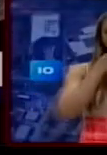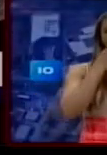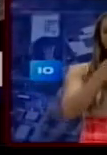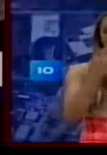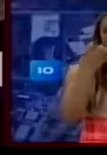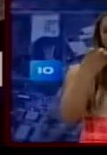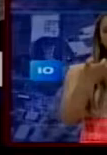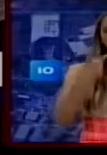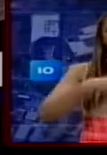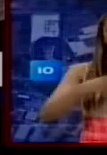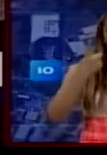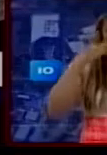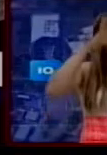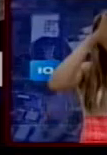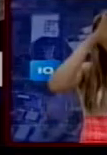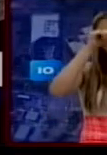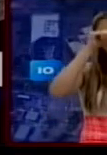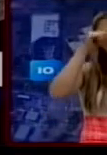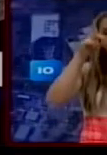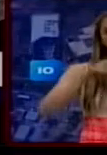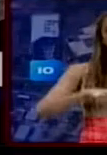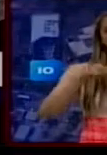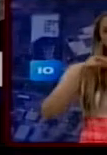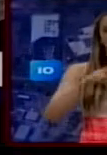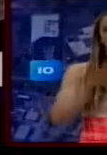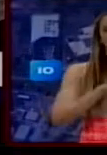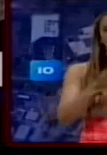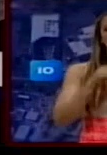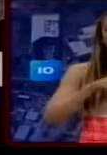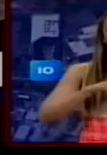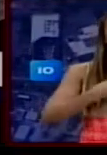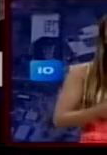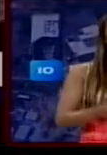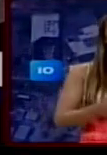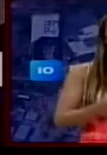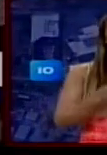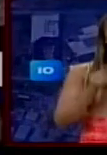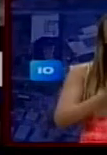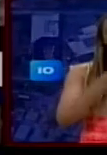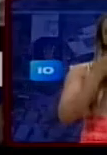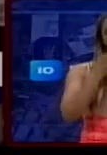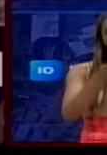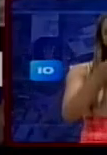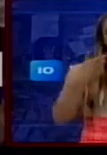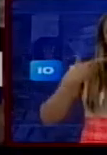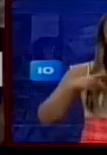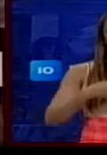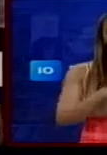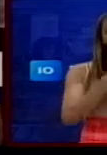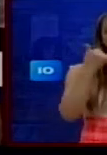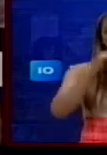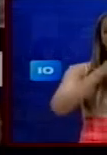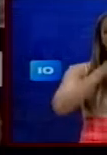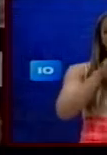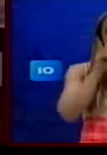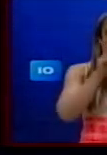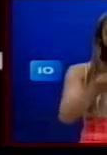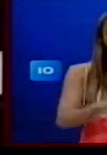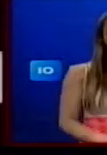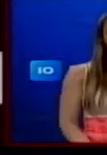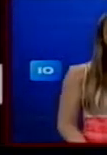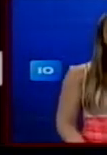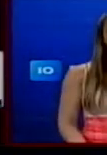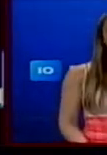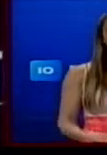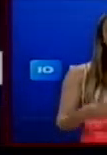que se está llegando a un acuerdo en cuanto al suministro de agua entre el estado de Guanajuato y Jalisco. Vamos a escuchar qué es lo que dijo.